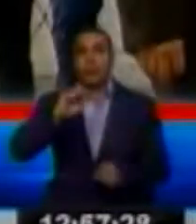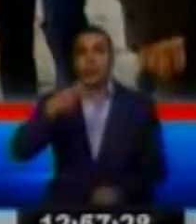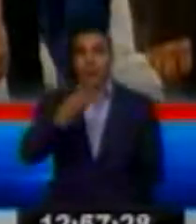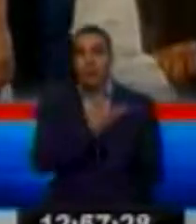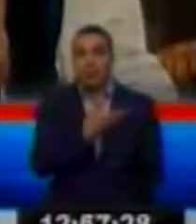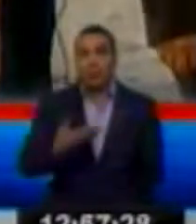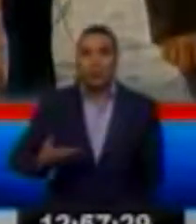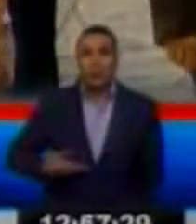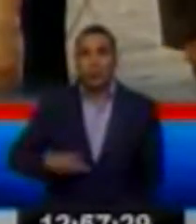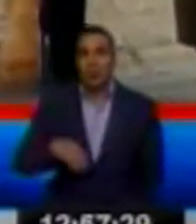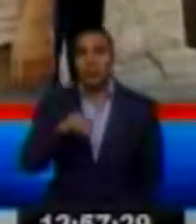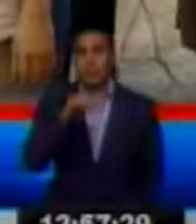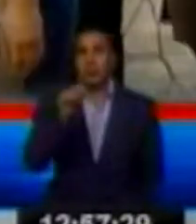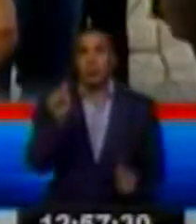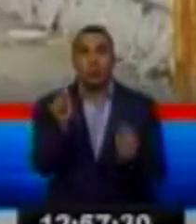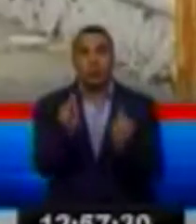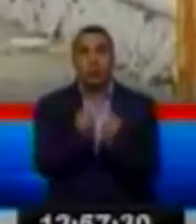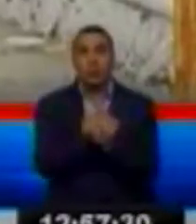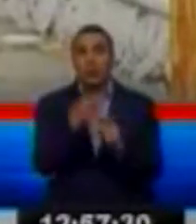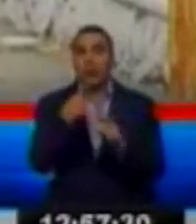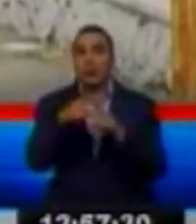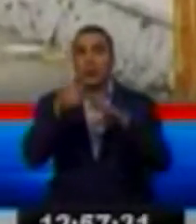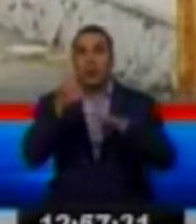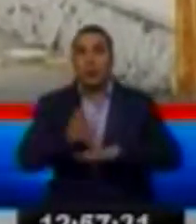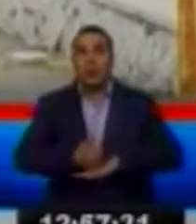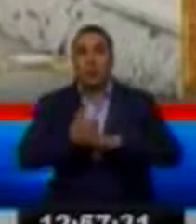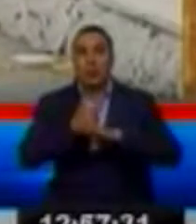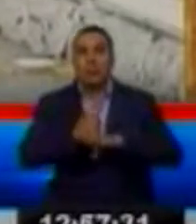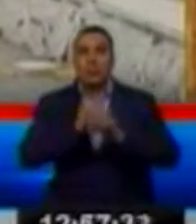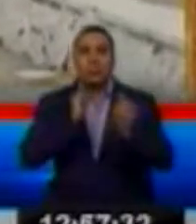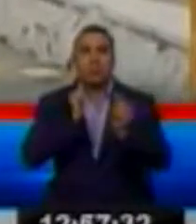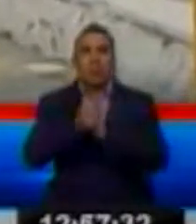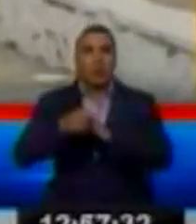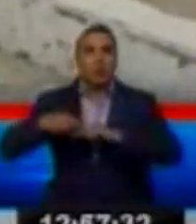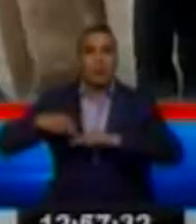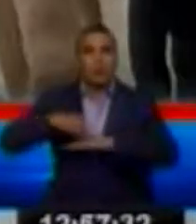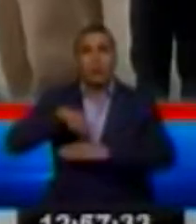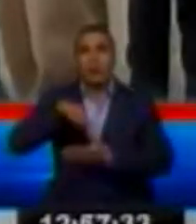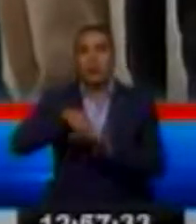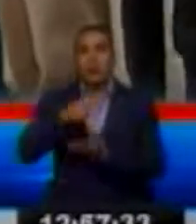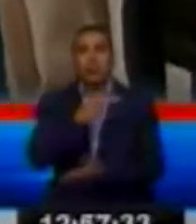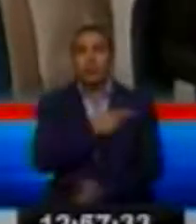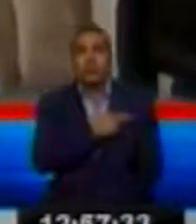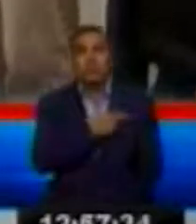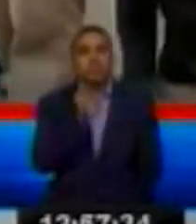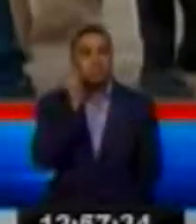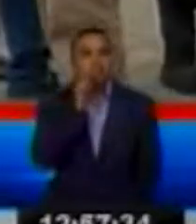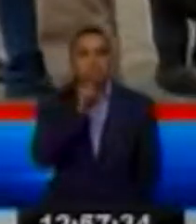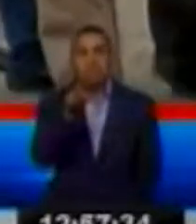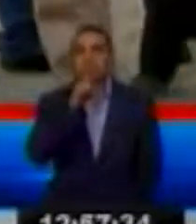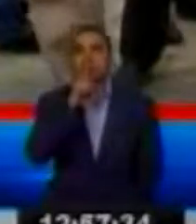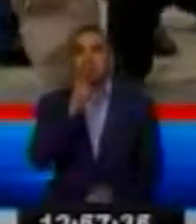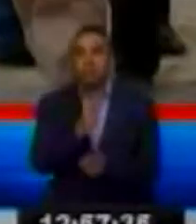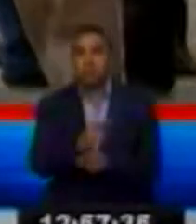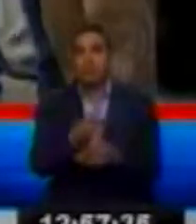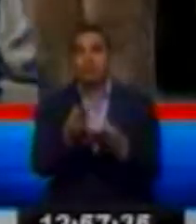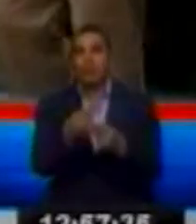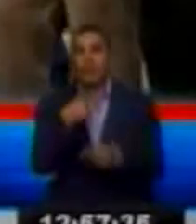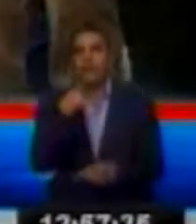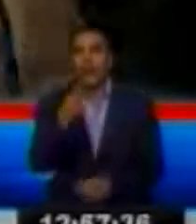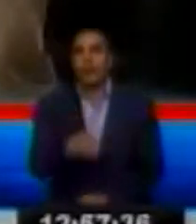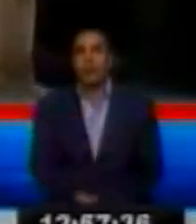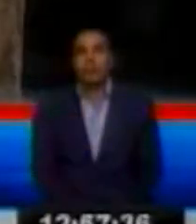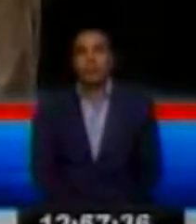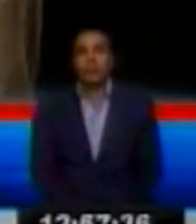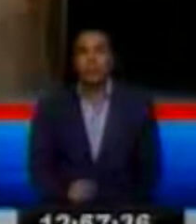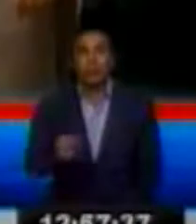de la República, junto a varias autoridades, recorrieron el Alma Mater y constataron los hechos. Como